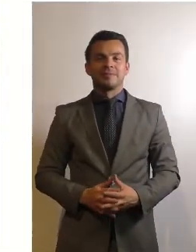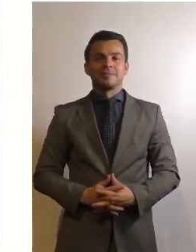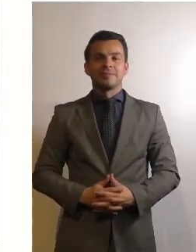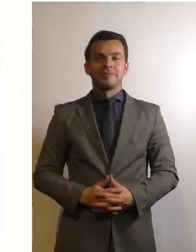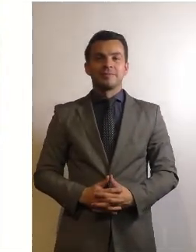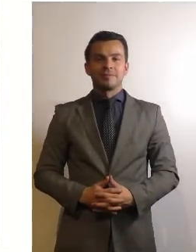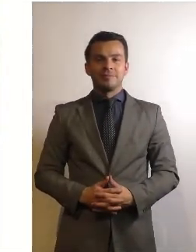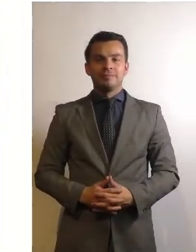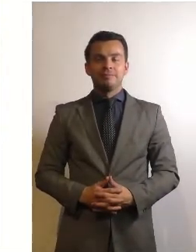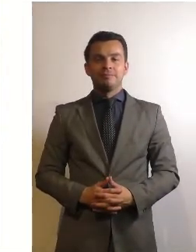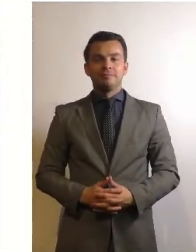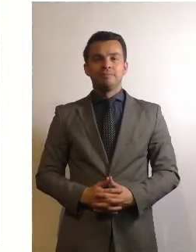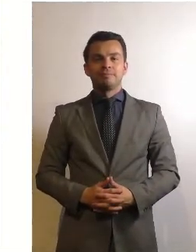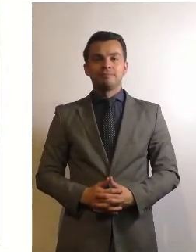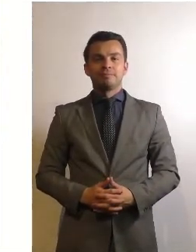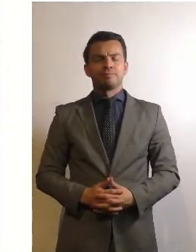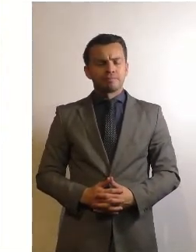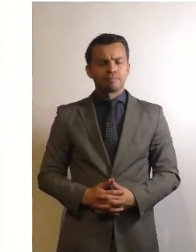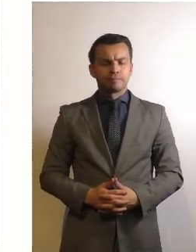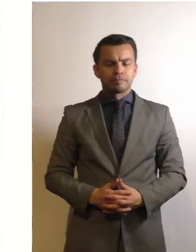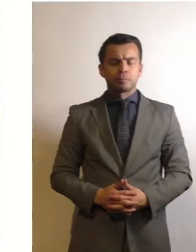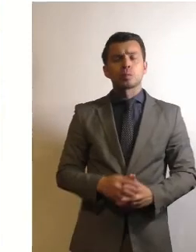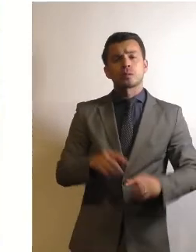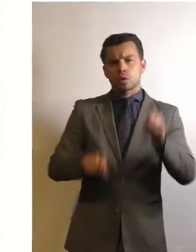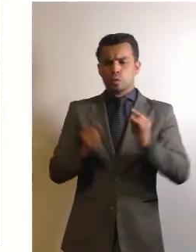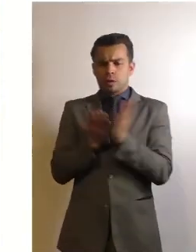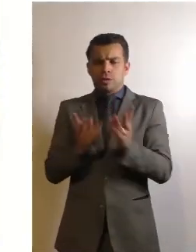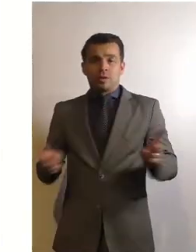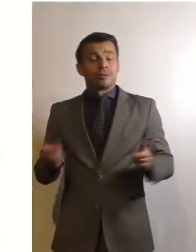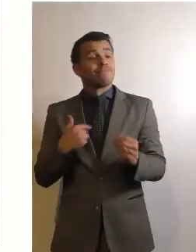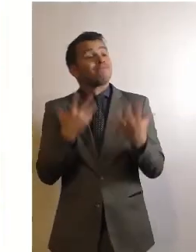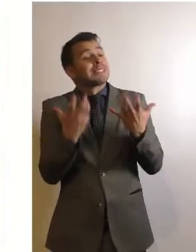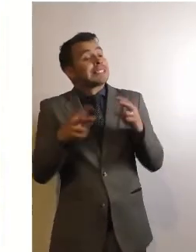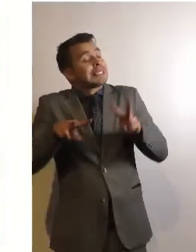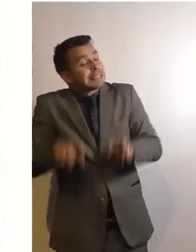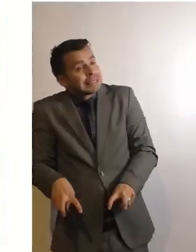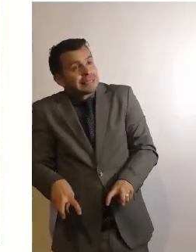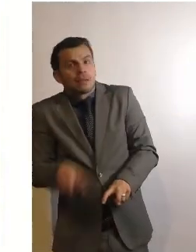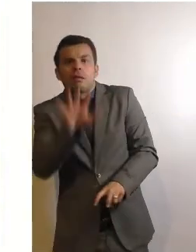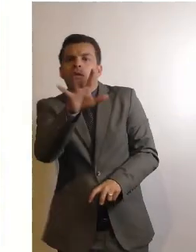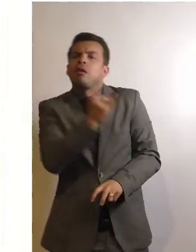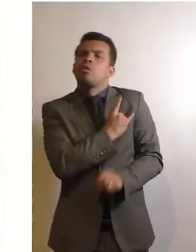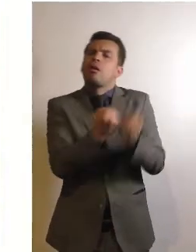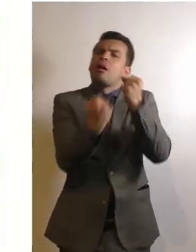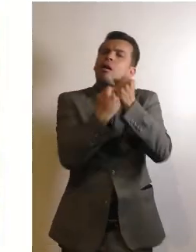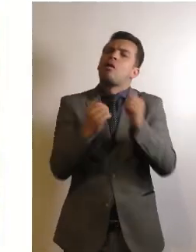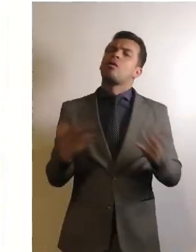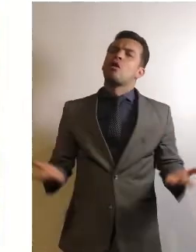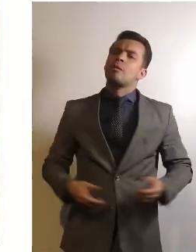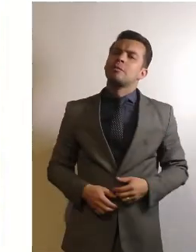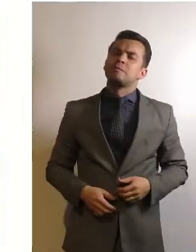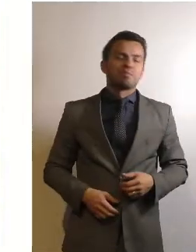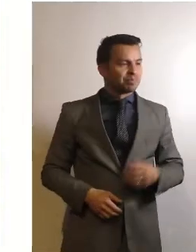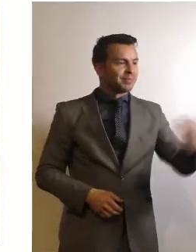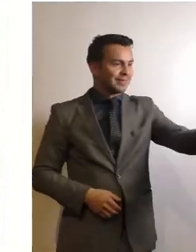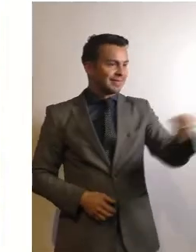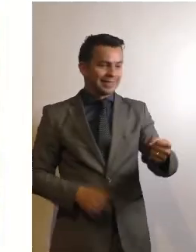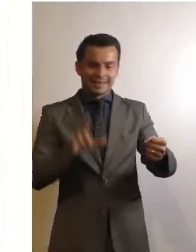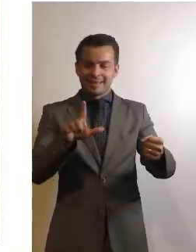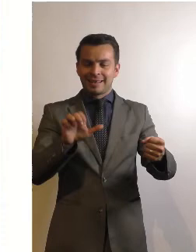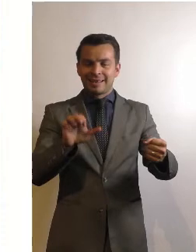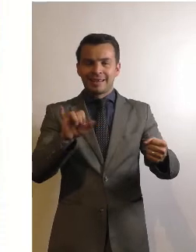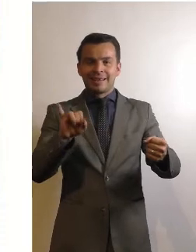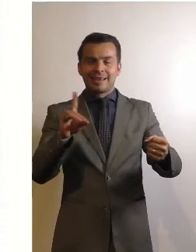¿Cómo apoya la universidad a los estudiantes que estamos interesados en la investigación? Para dar respuesta, invitamos a Lady Rivera, líder de la unidad